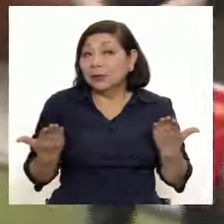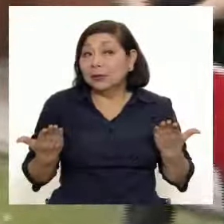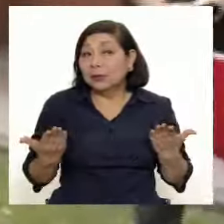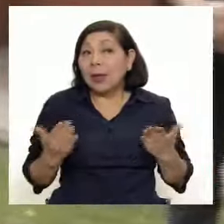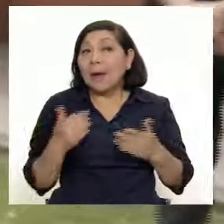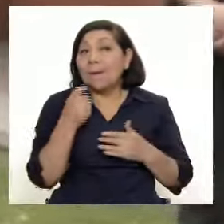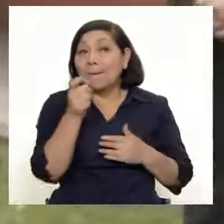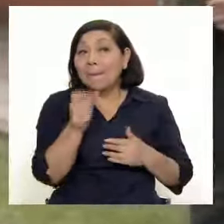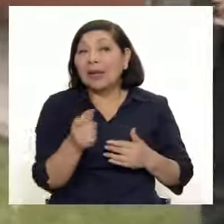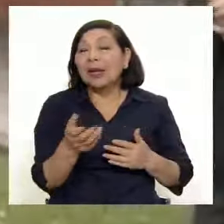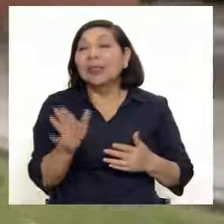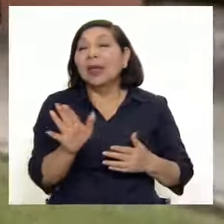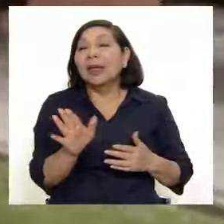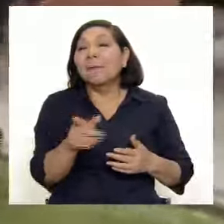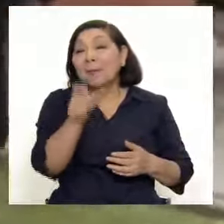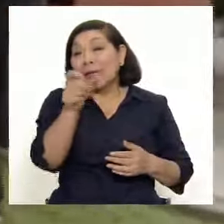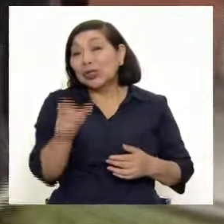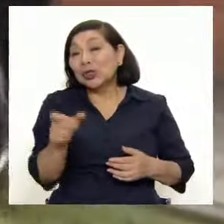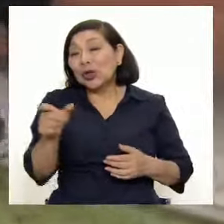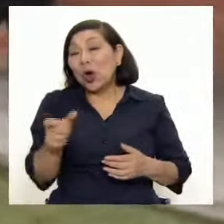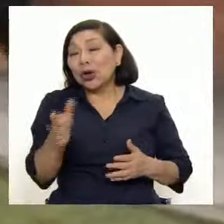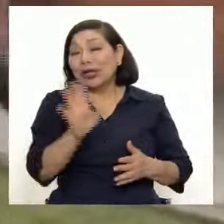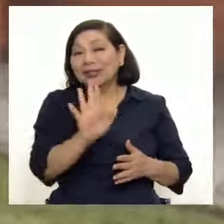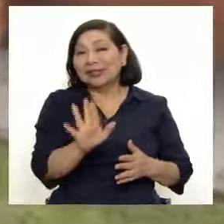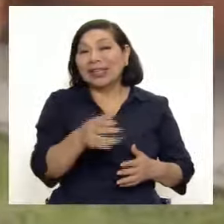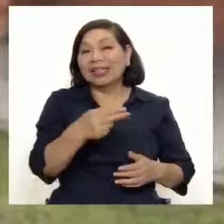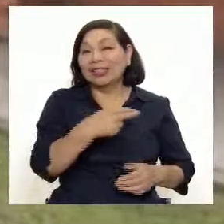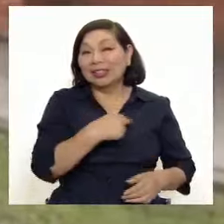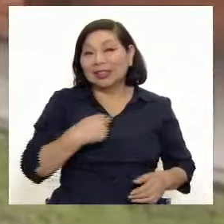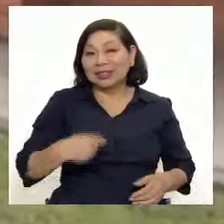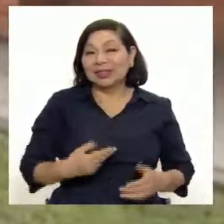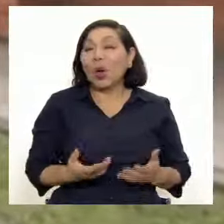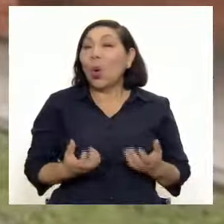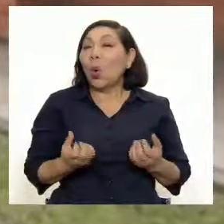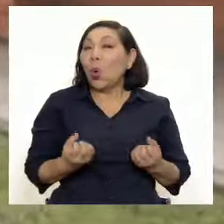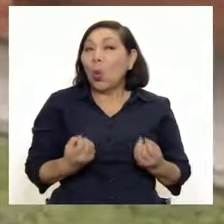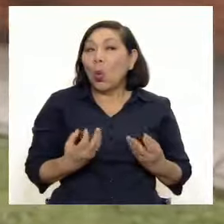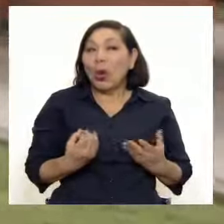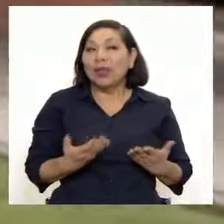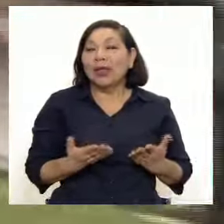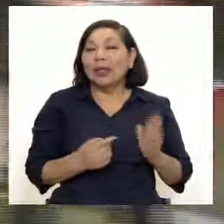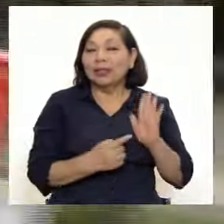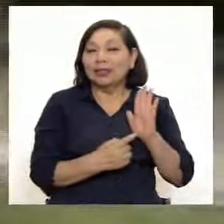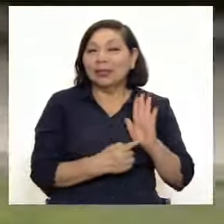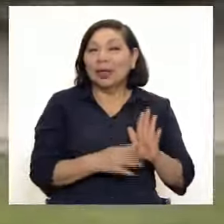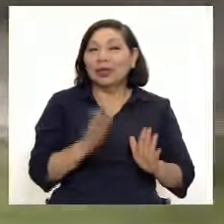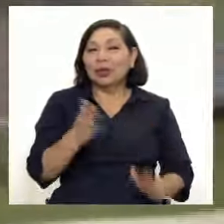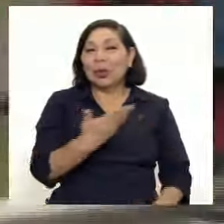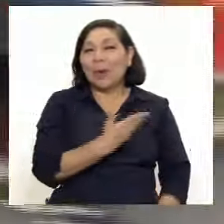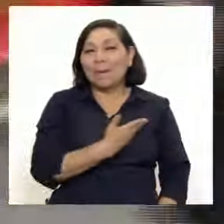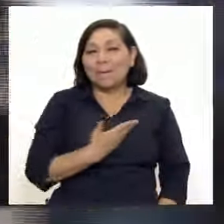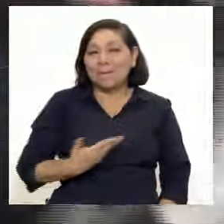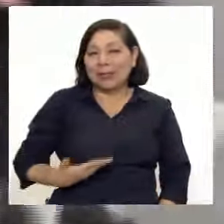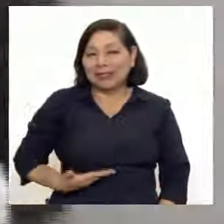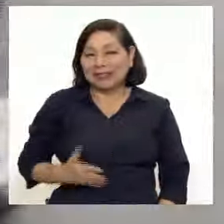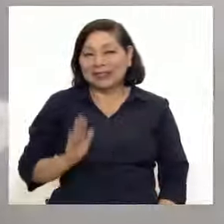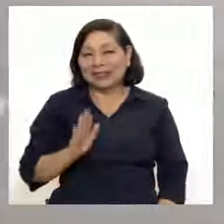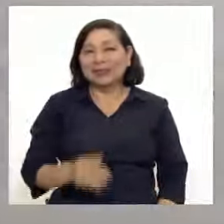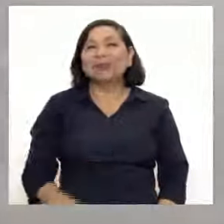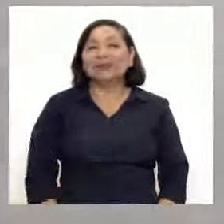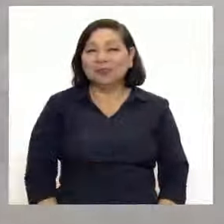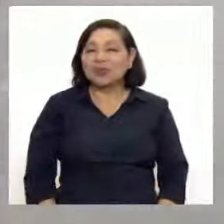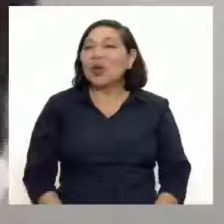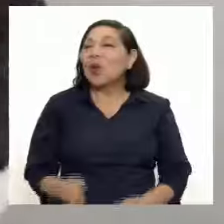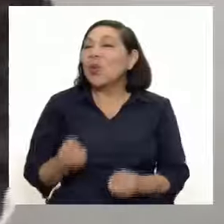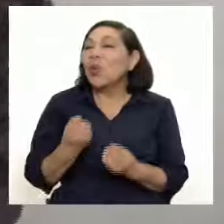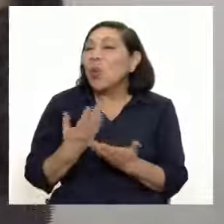los ciudadanos chinos para que nos comenten un poco la expectativa que ellos tienen en cuanto a la presencia de su presidente en este hotel.